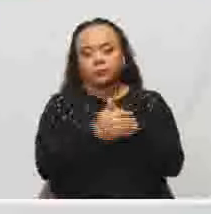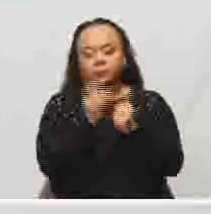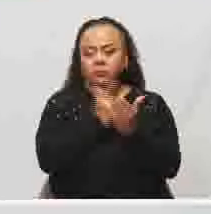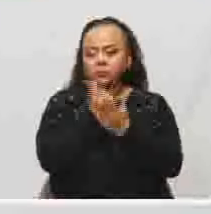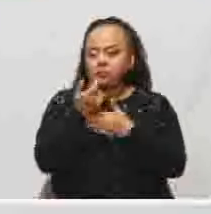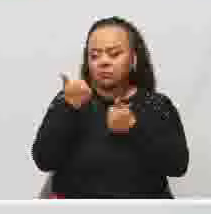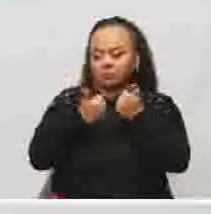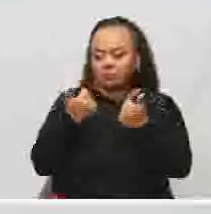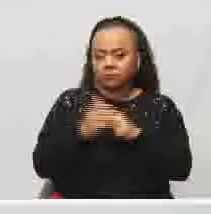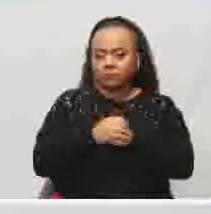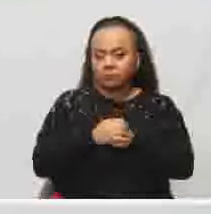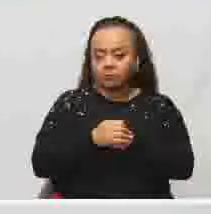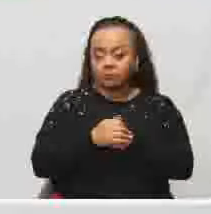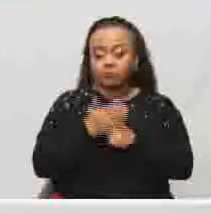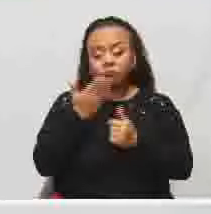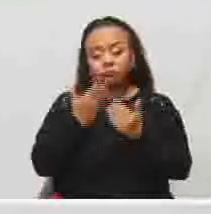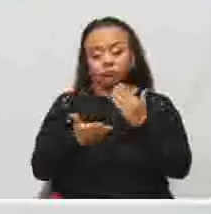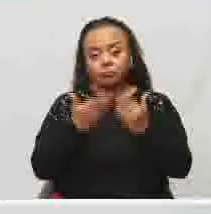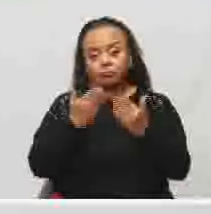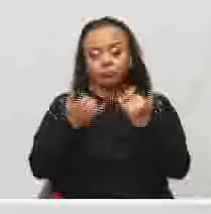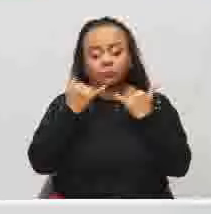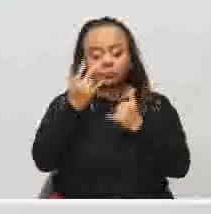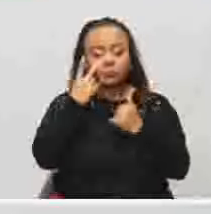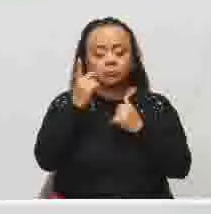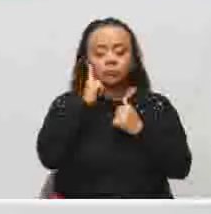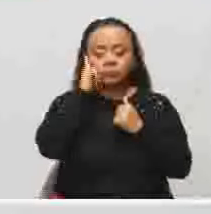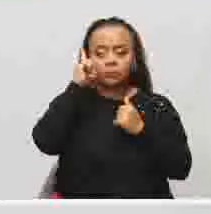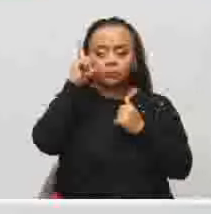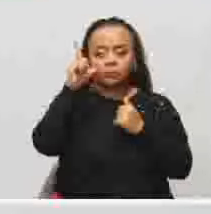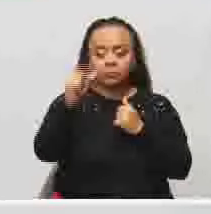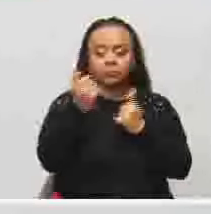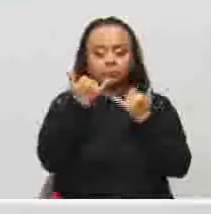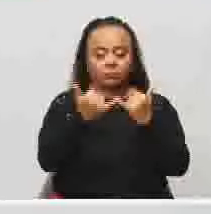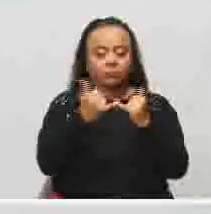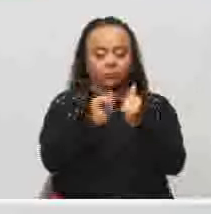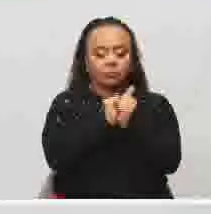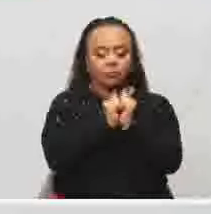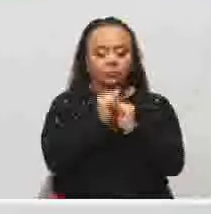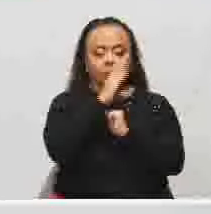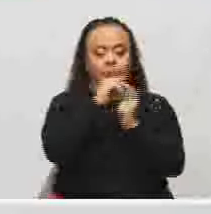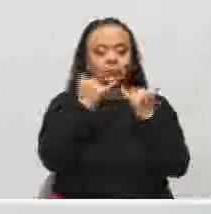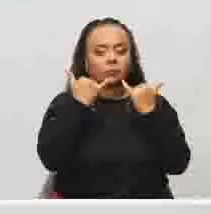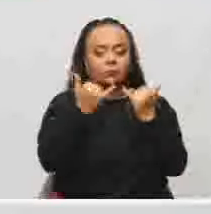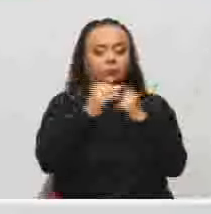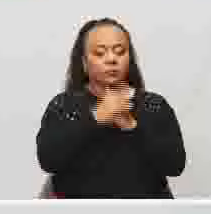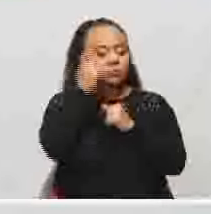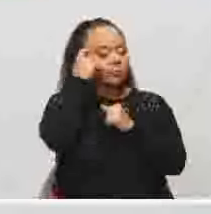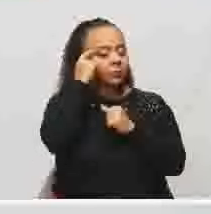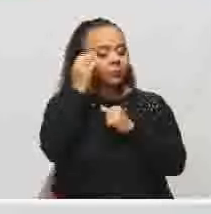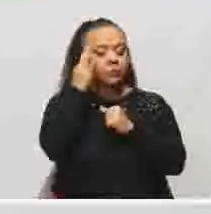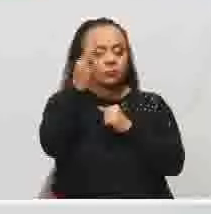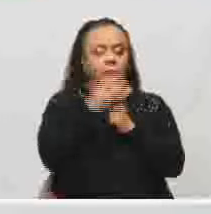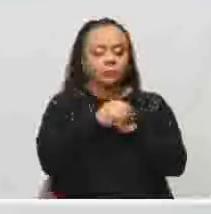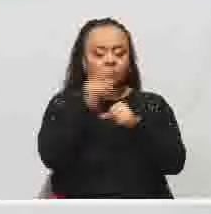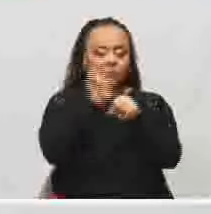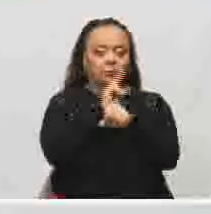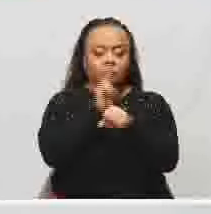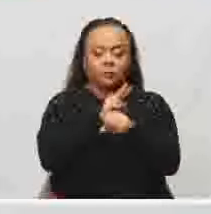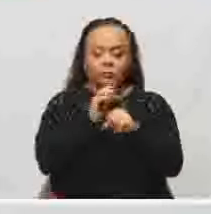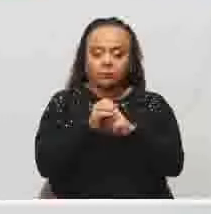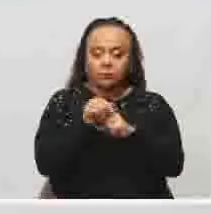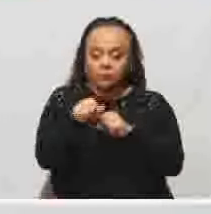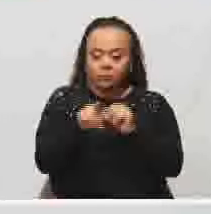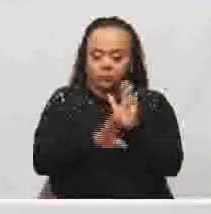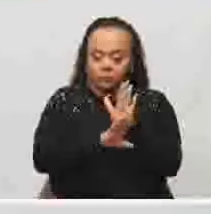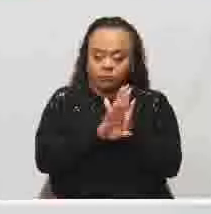Liberia seguramente ya mirando de lejos el actual torneo ya pensando en el próximo un Santos que también ha levantado